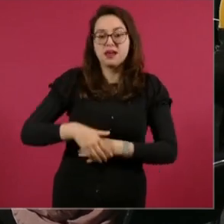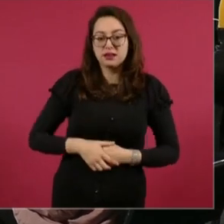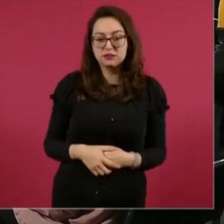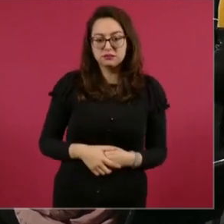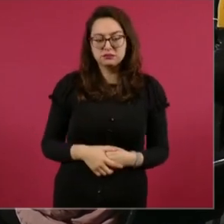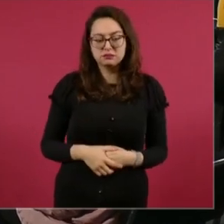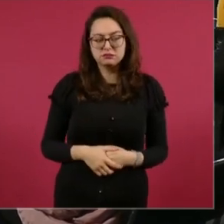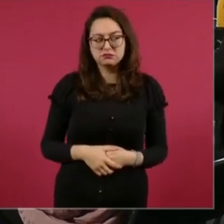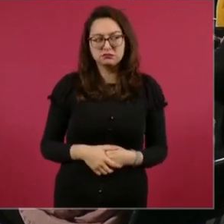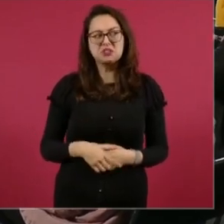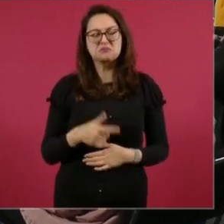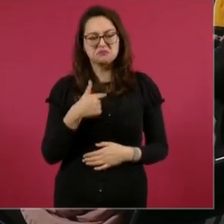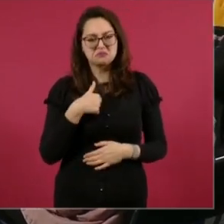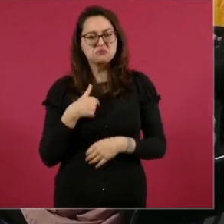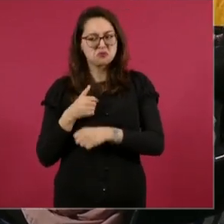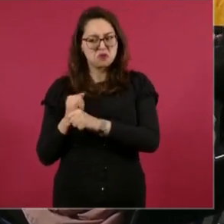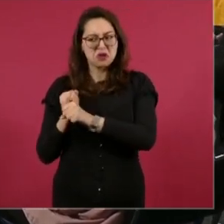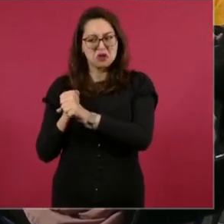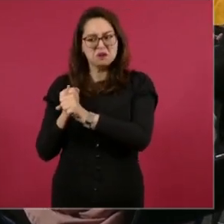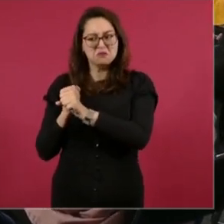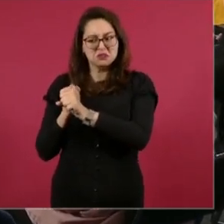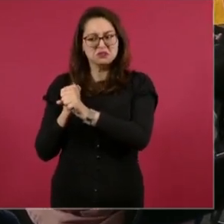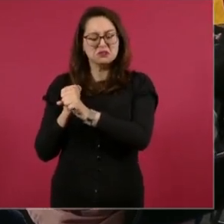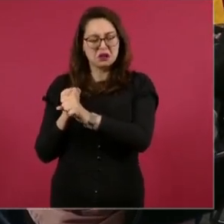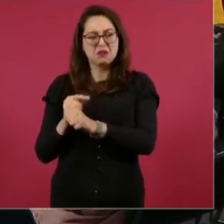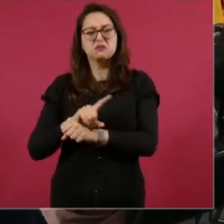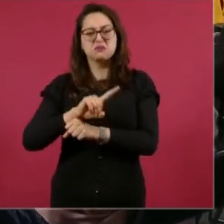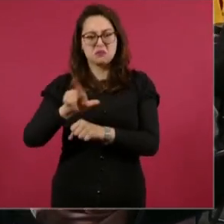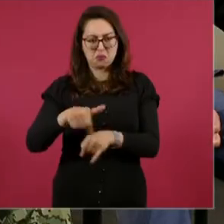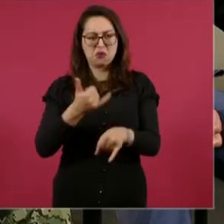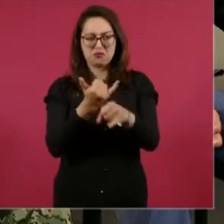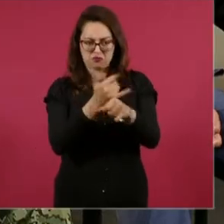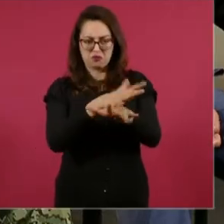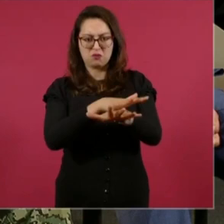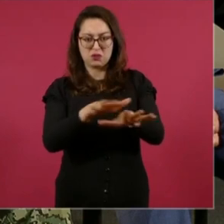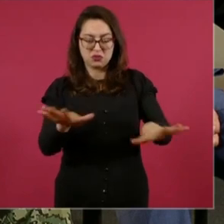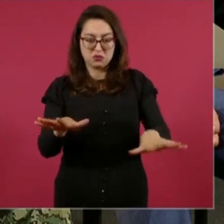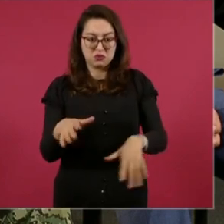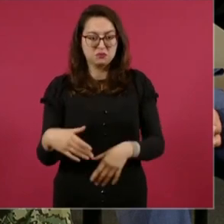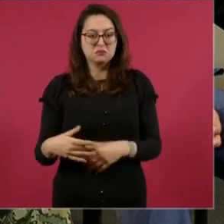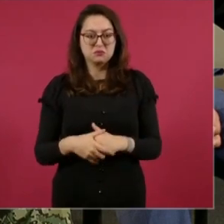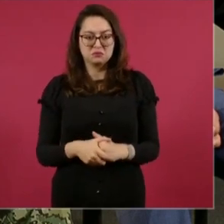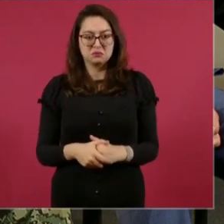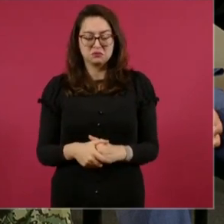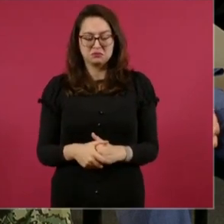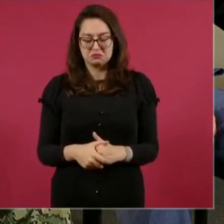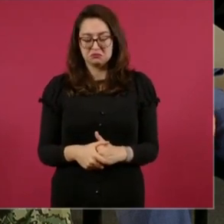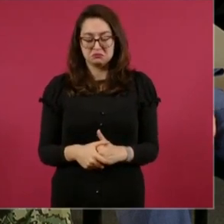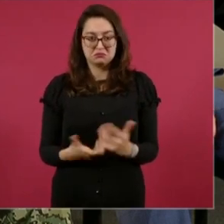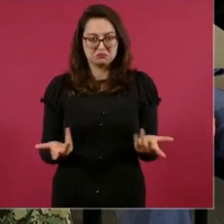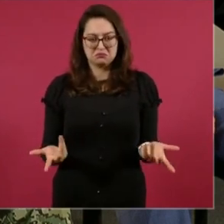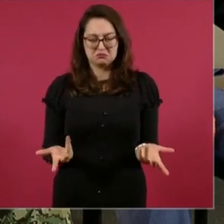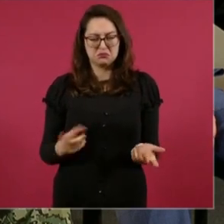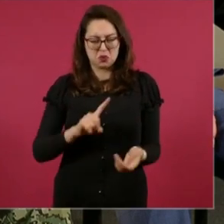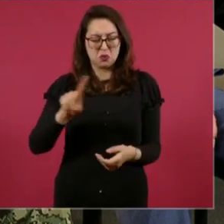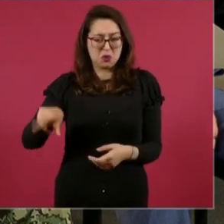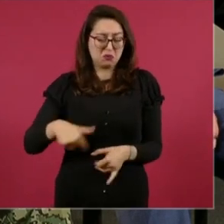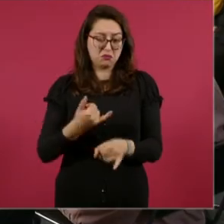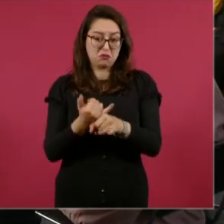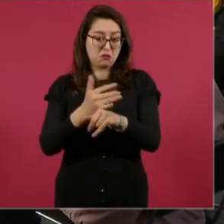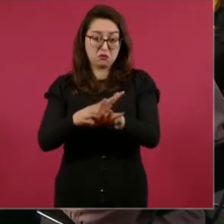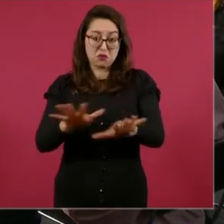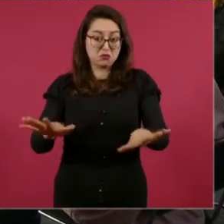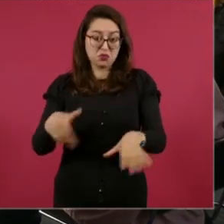vamos a informarlo, porque ahora seguramente el almirante no tiene la información, pero sí se informa. Pero sí les estoy yo